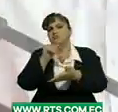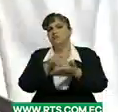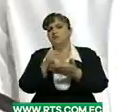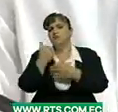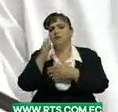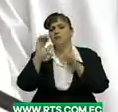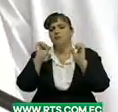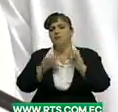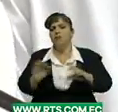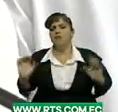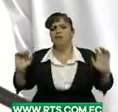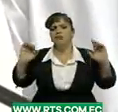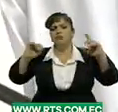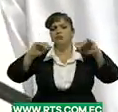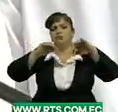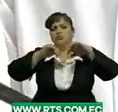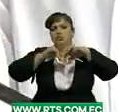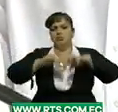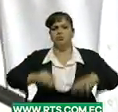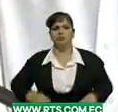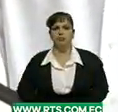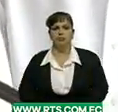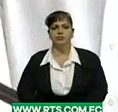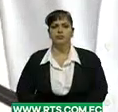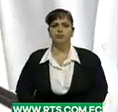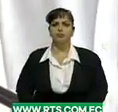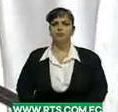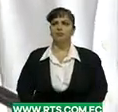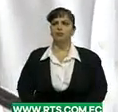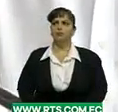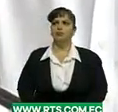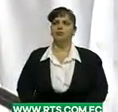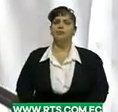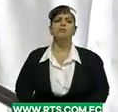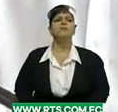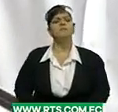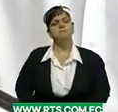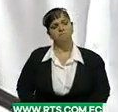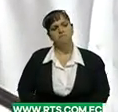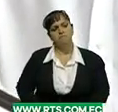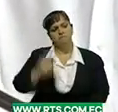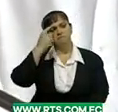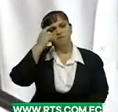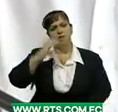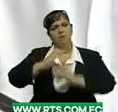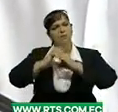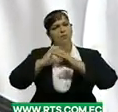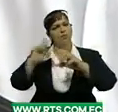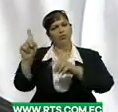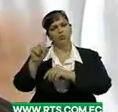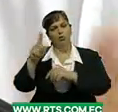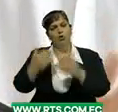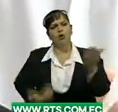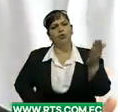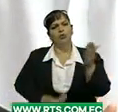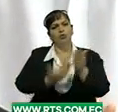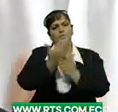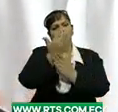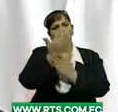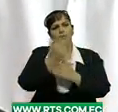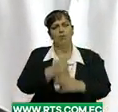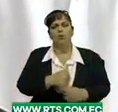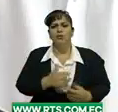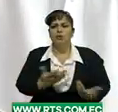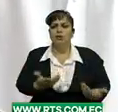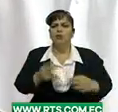vehículos. Dependiendo de la capacidad de gente, cuánta gente necesita esa ruta, se elige cuál será primero, si San Borondón